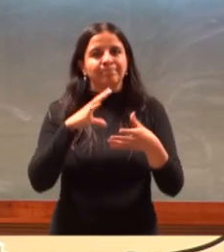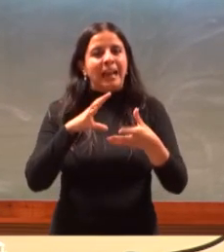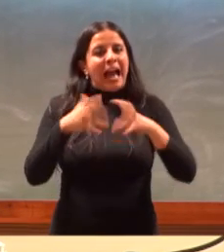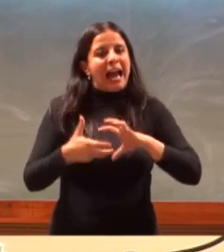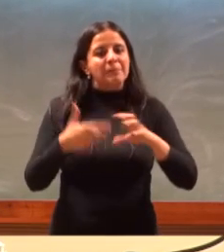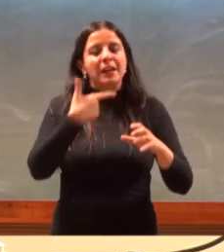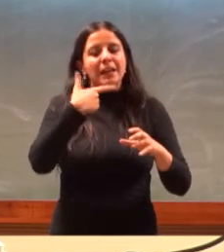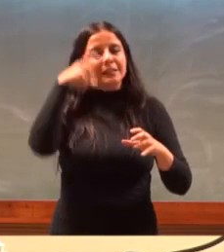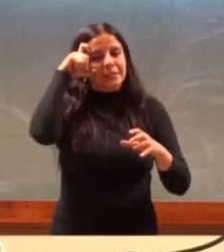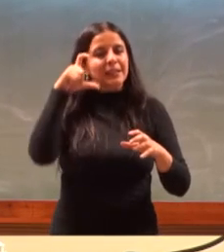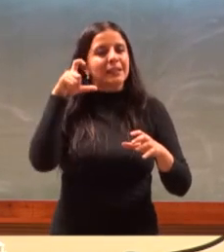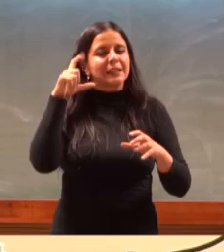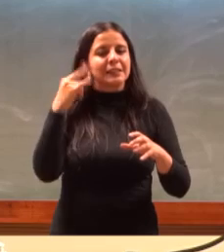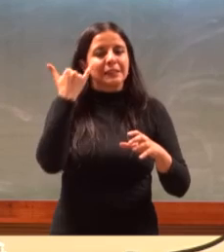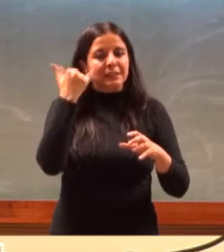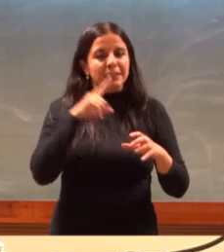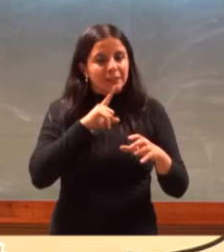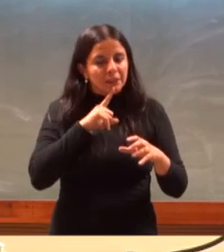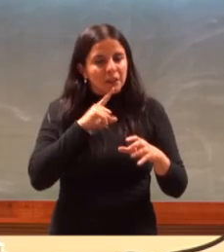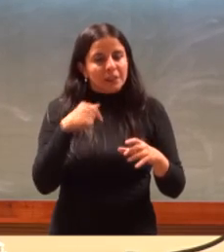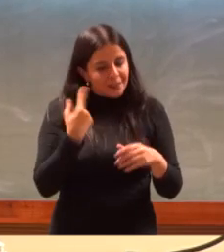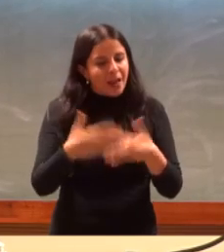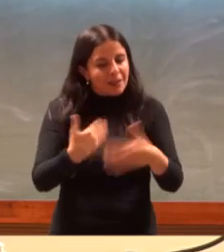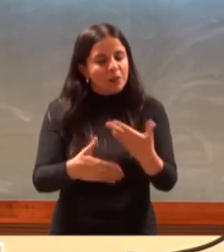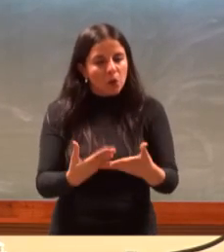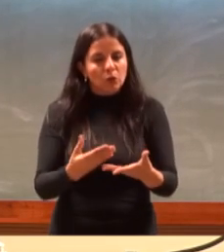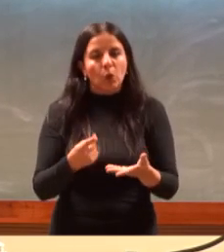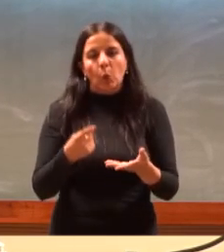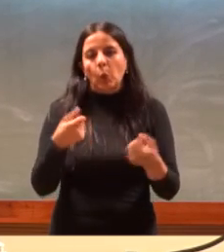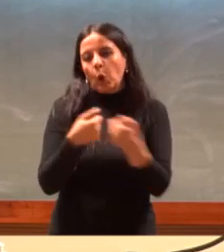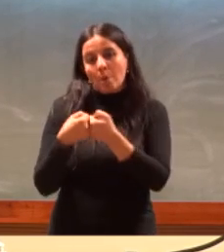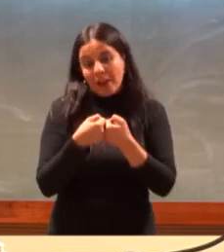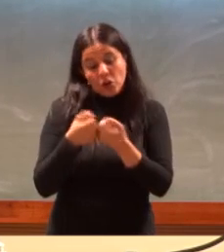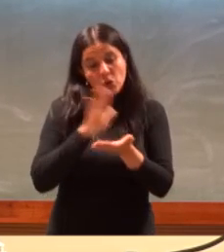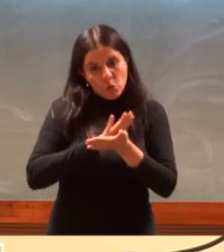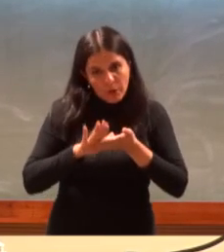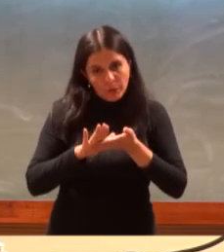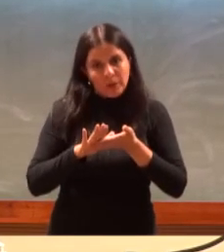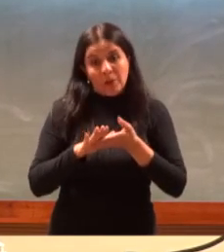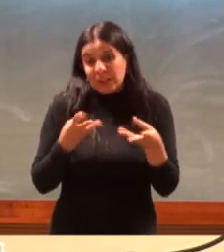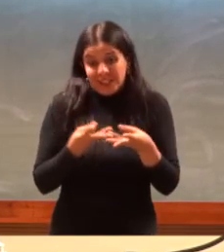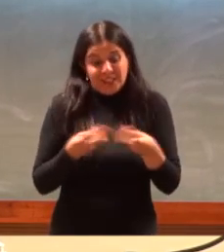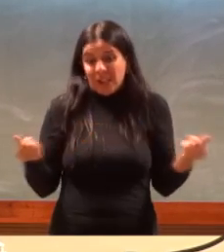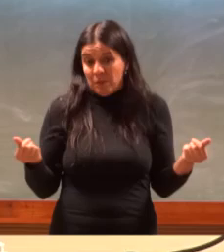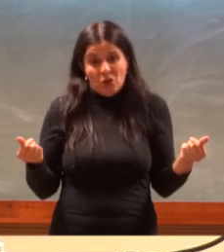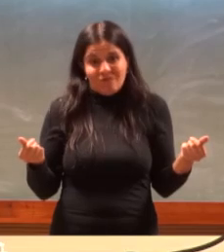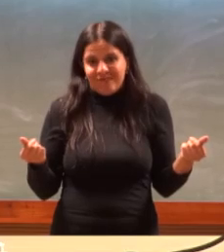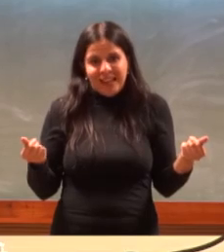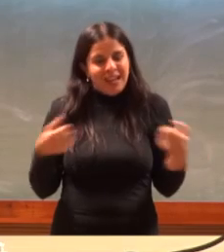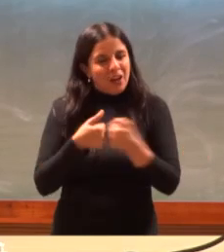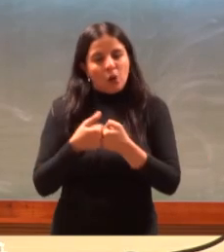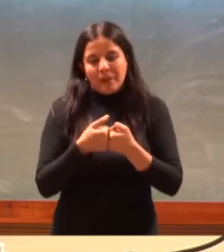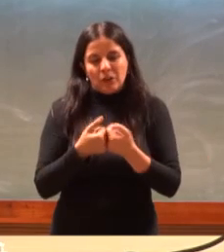actualidad se está haciendo un convenio nuevo se está replanteando porque se acabó se Finalizó el convenio marco y se está haciendo solamente desde